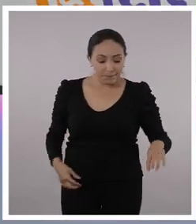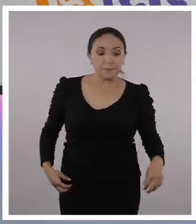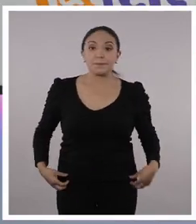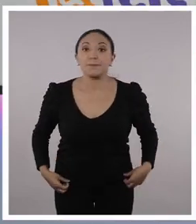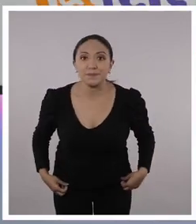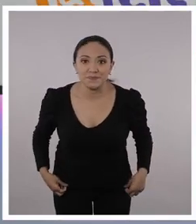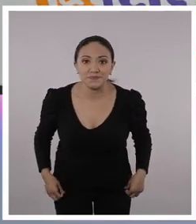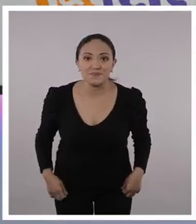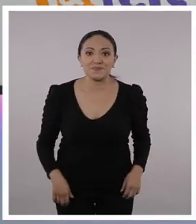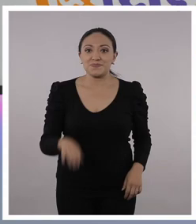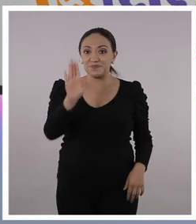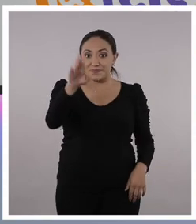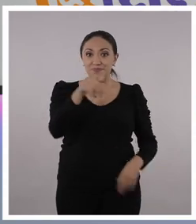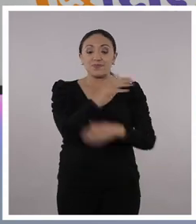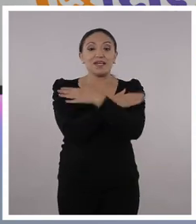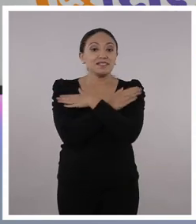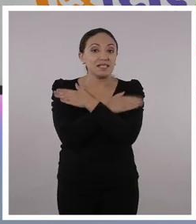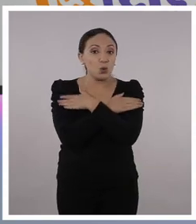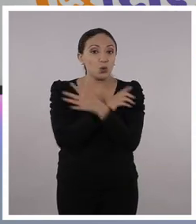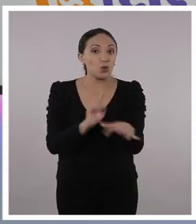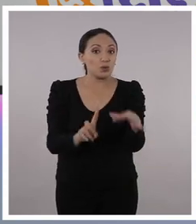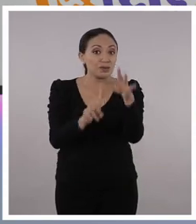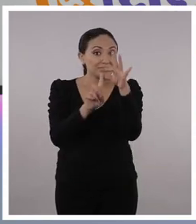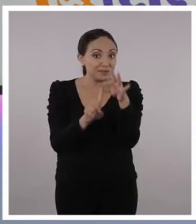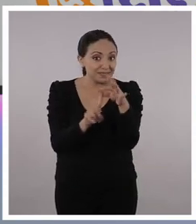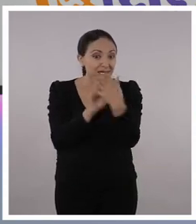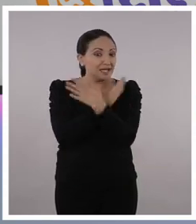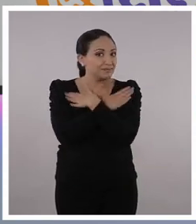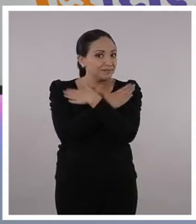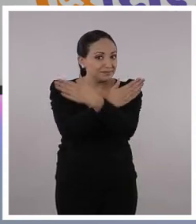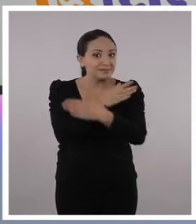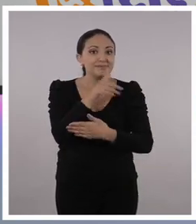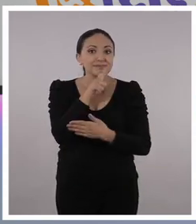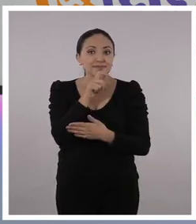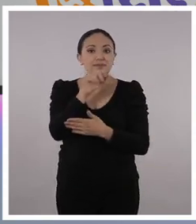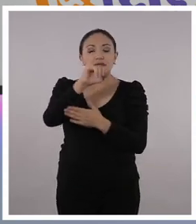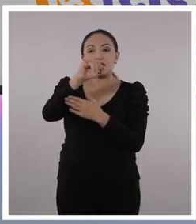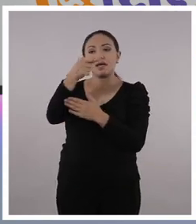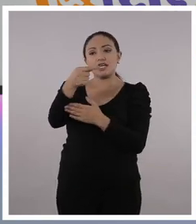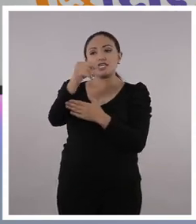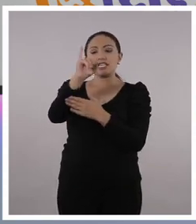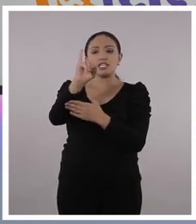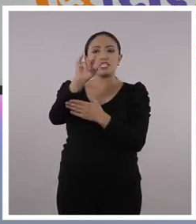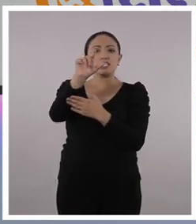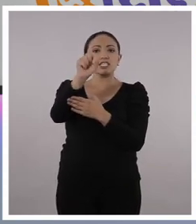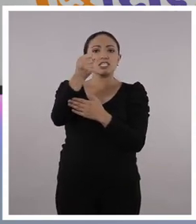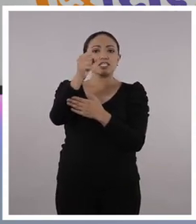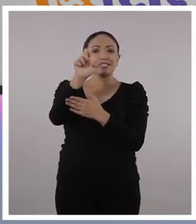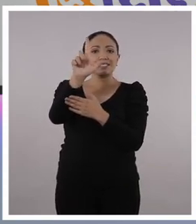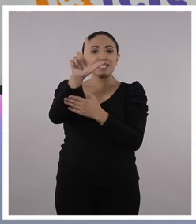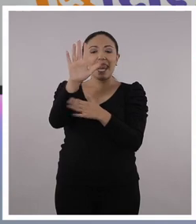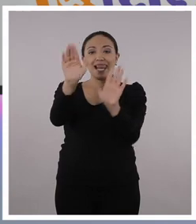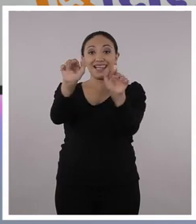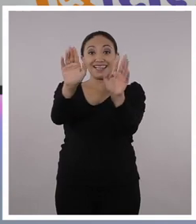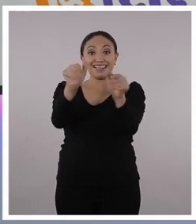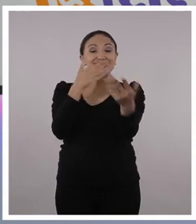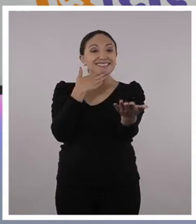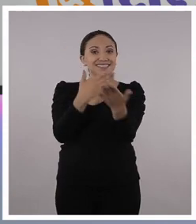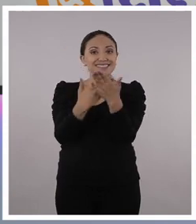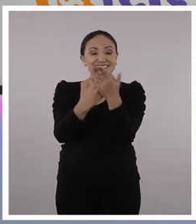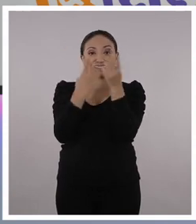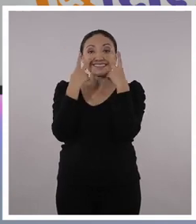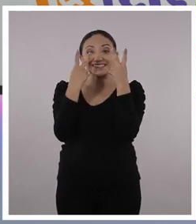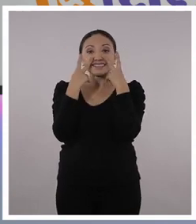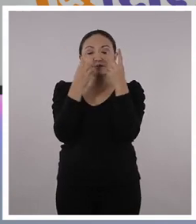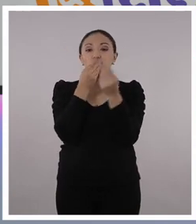Eso, acérquese. Queremos mandar un saludo muy especial a Giselle Núñez, que siempre nos acompaña en nuestro programa. Un